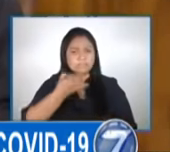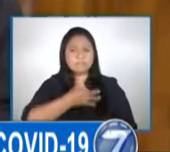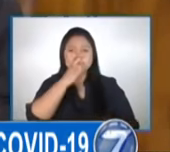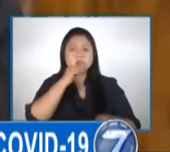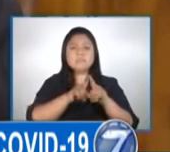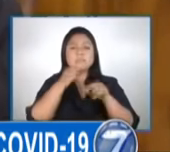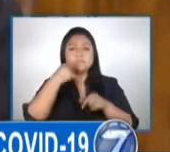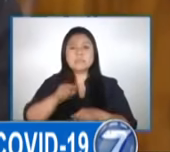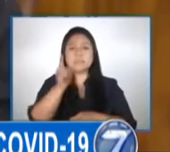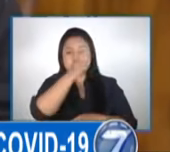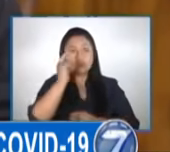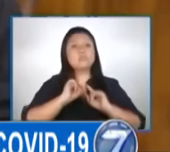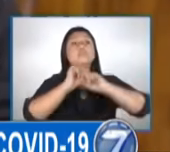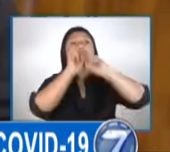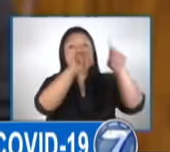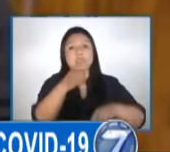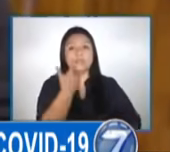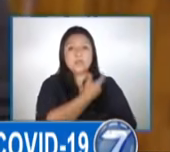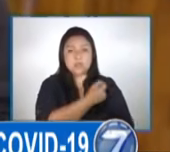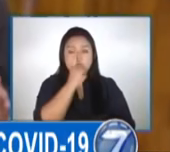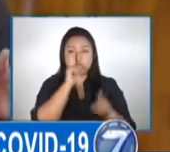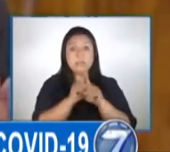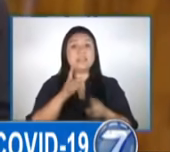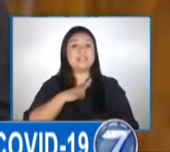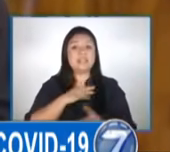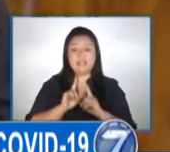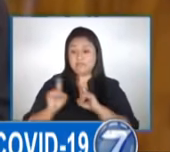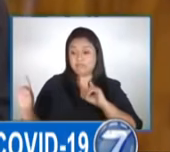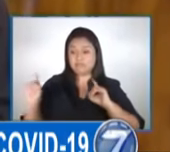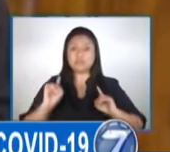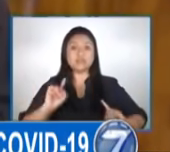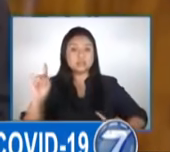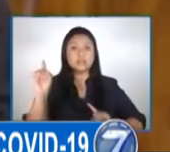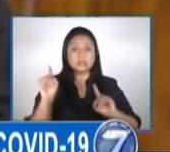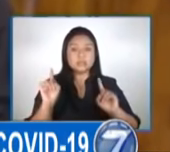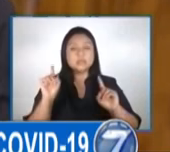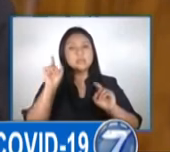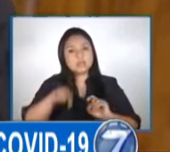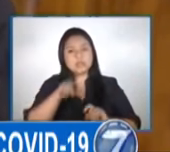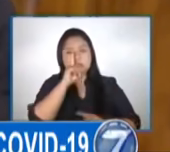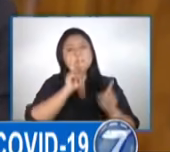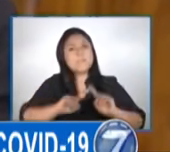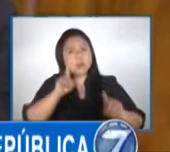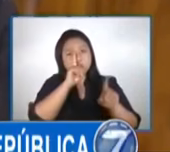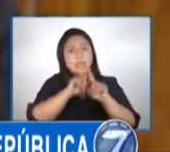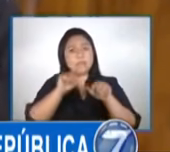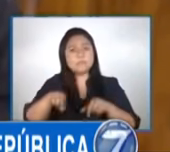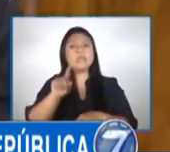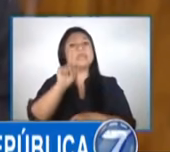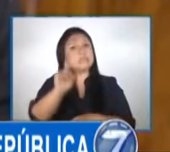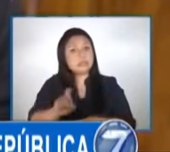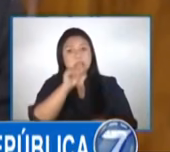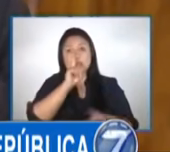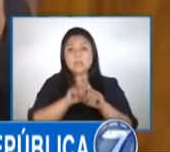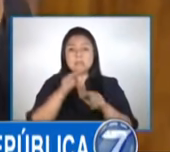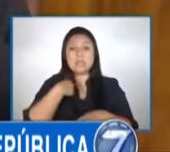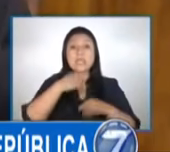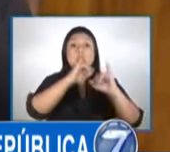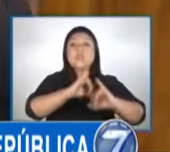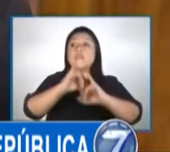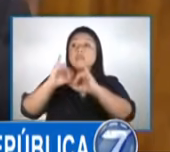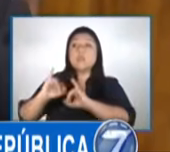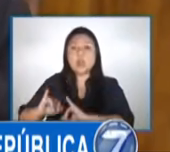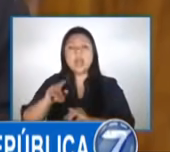vamos a vacunarnos y se mantiene el distanciamiento físico, entre otras acciones. Pero también de aquellas que dependen en lo individual